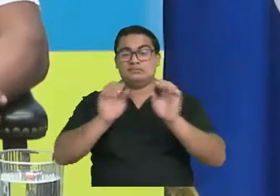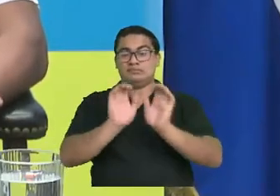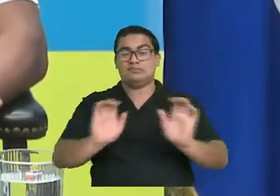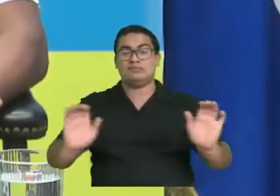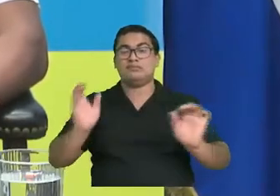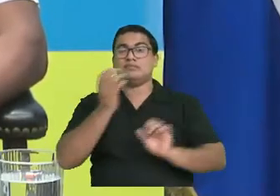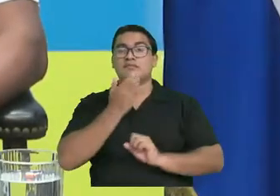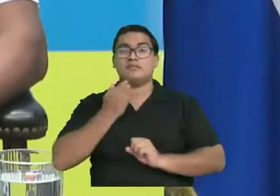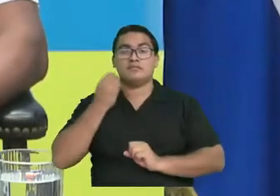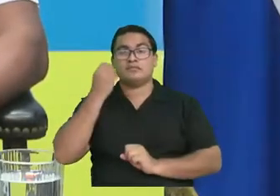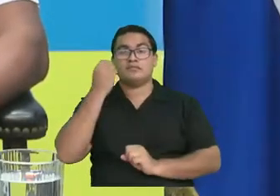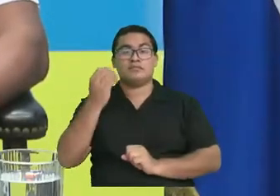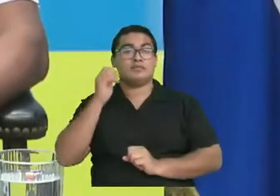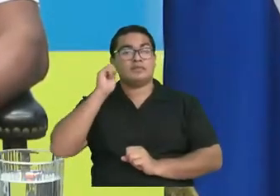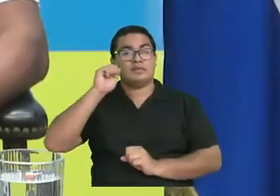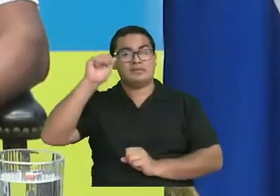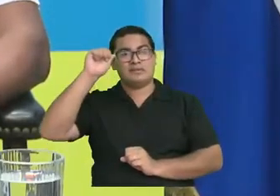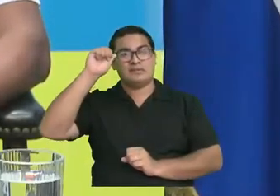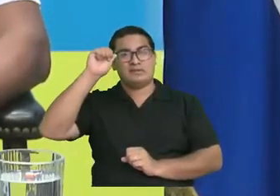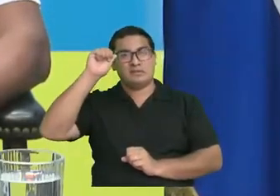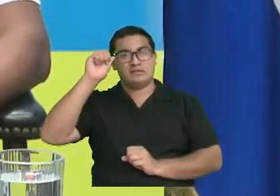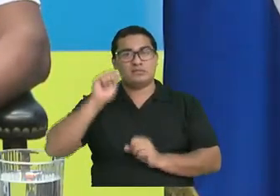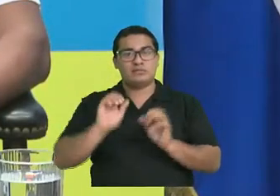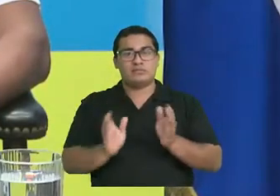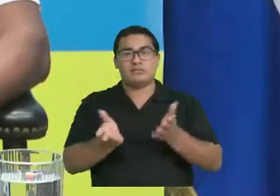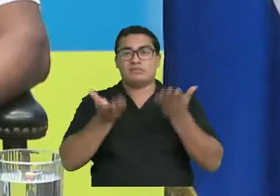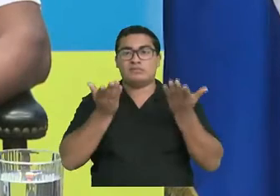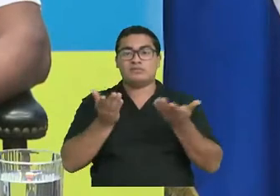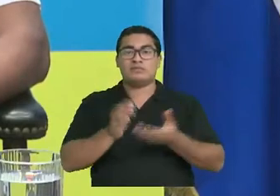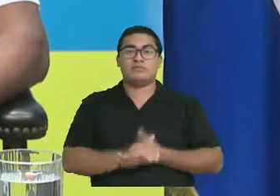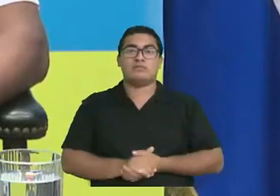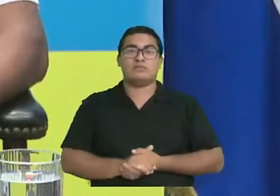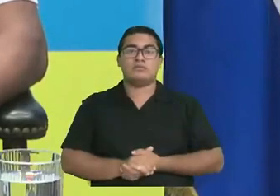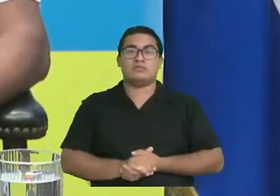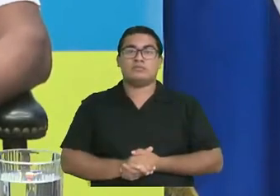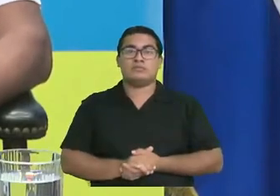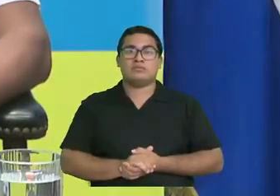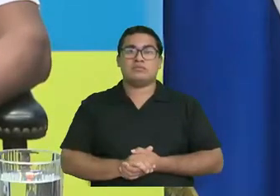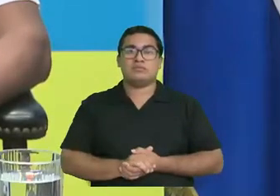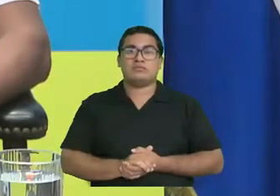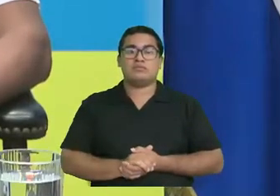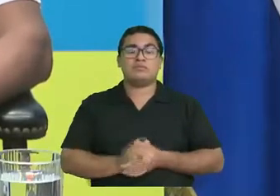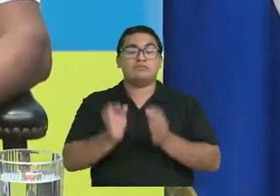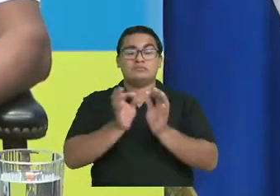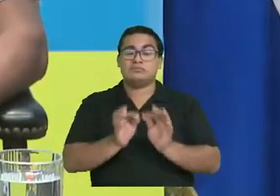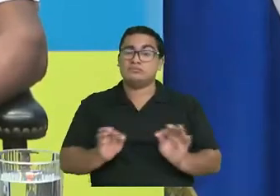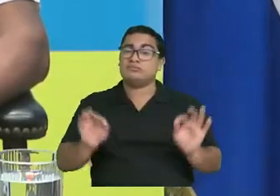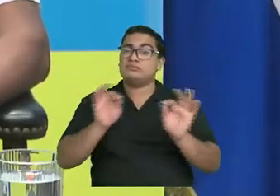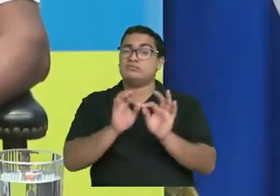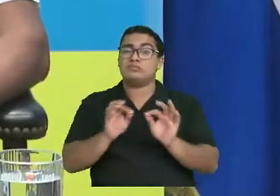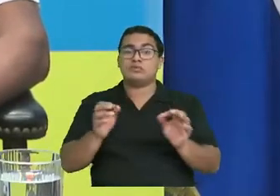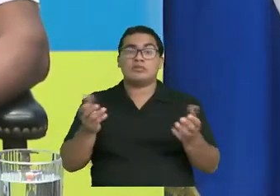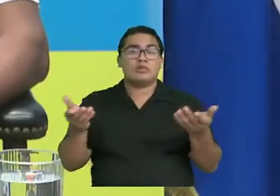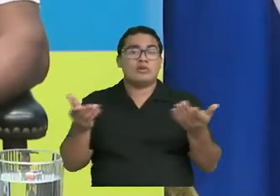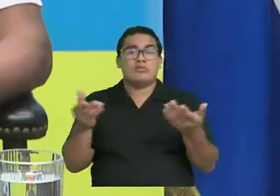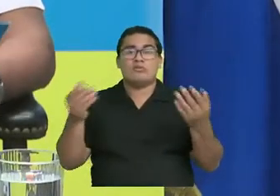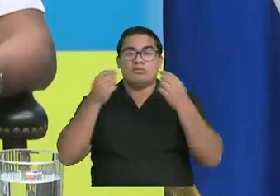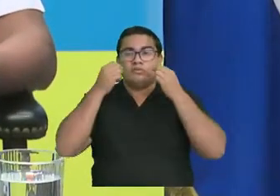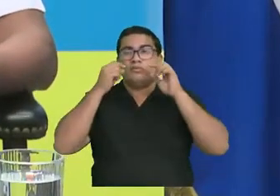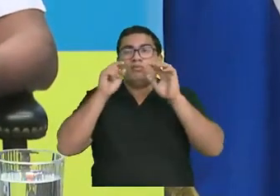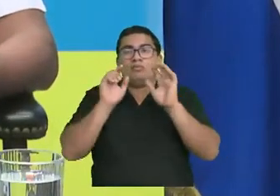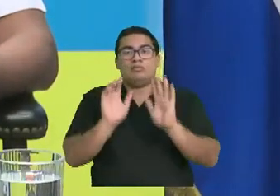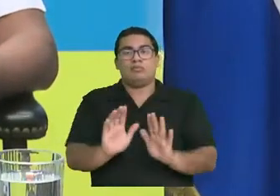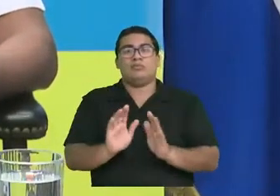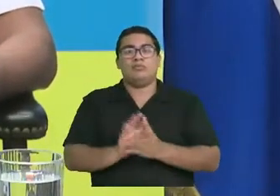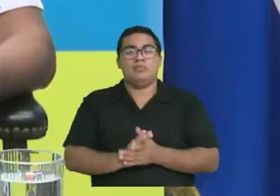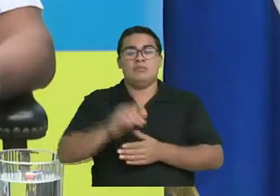a los jóvenes, a los adultos, a los adultos mayores. Nosotros hacemos énfasis en la prevención. El